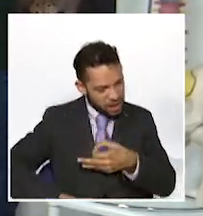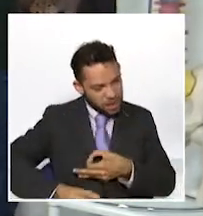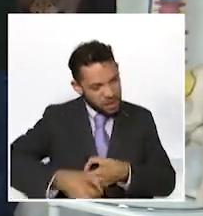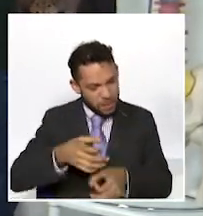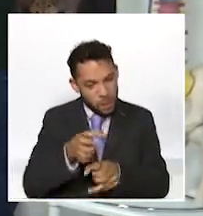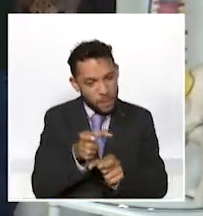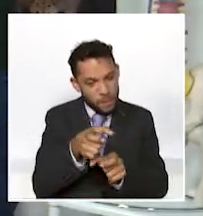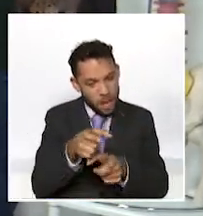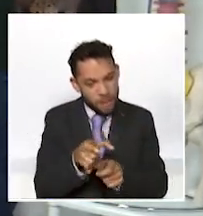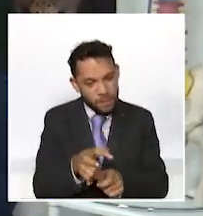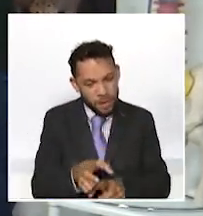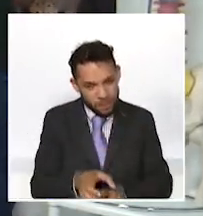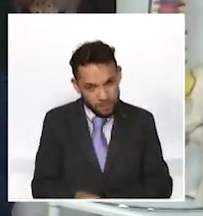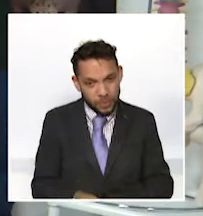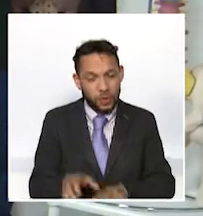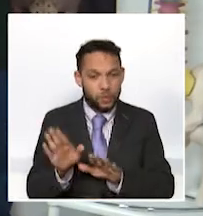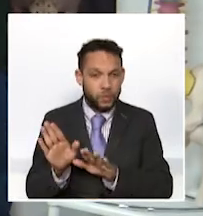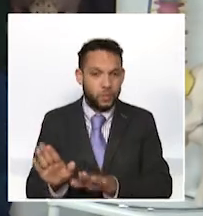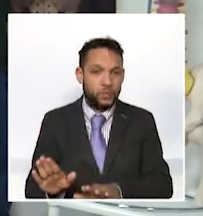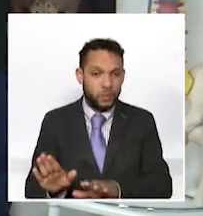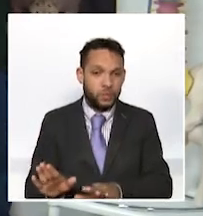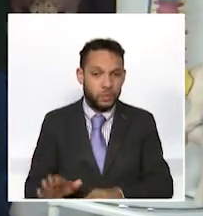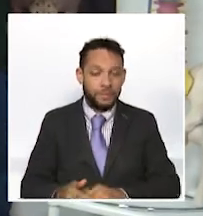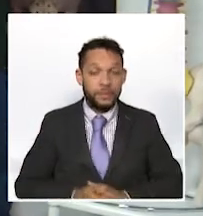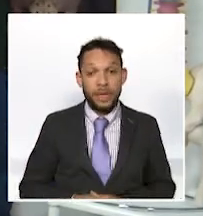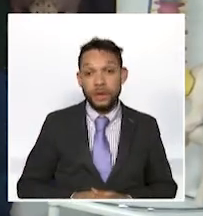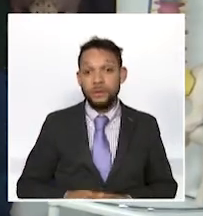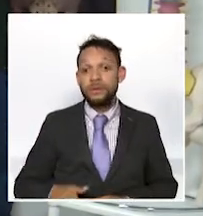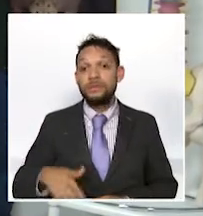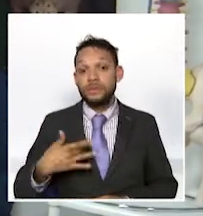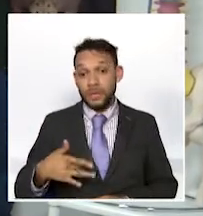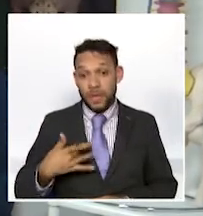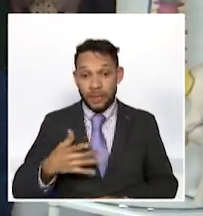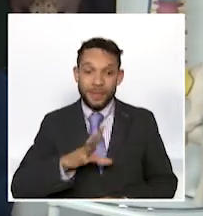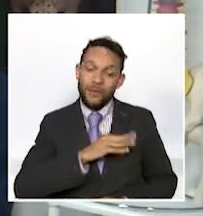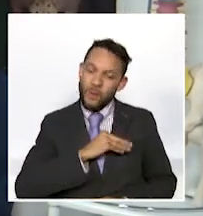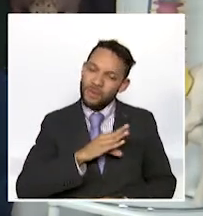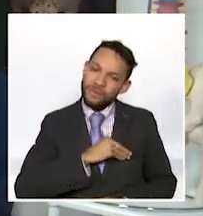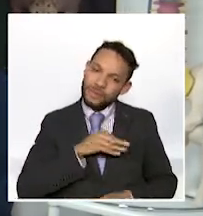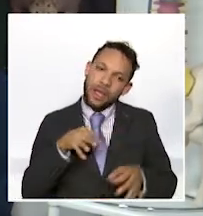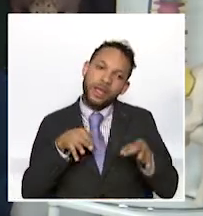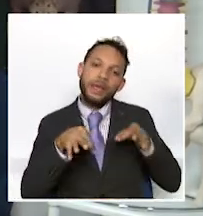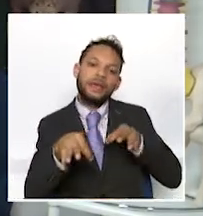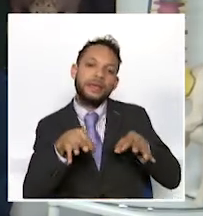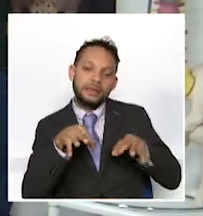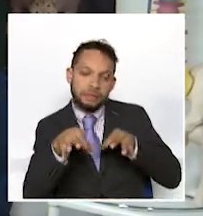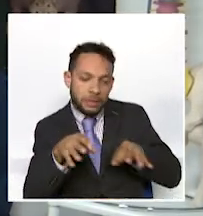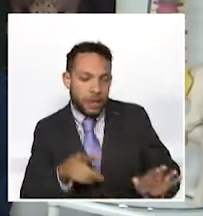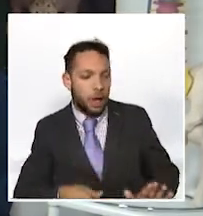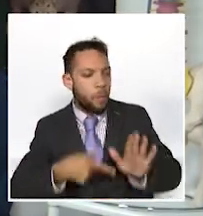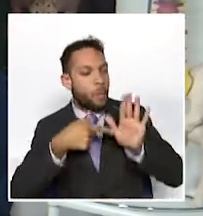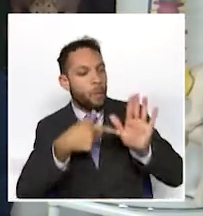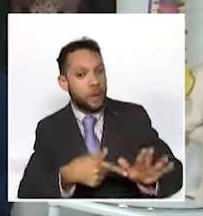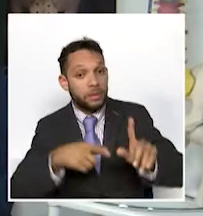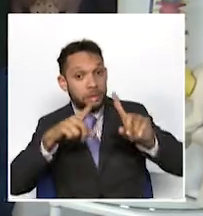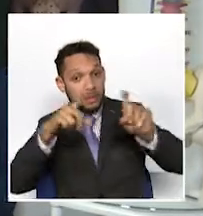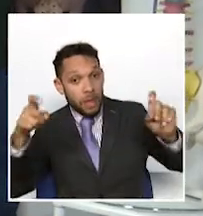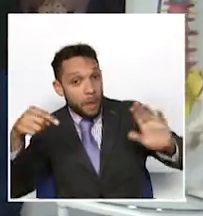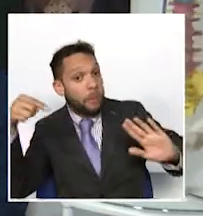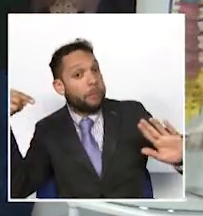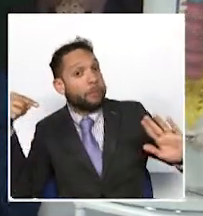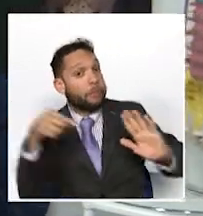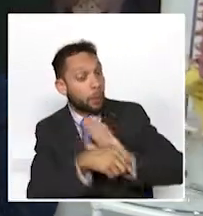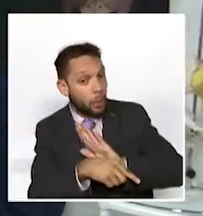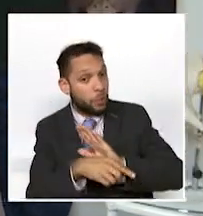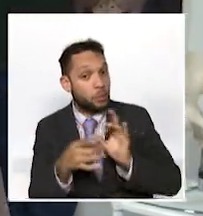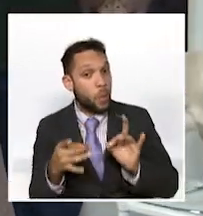las personas que causan ese dolor crónico. Para mí es motivo de mucha alegría poder compartir todo un tema tan grande como es el del